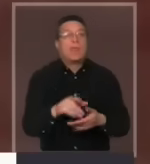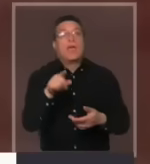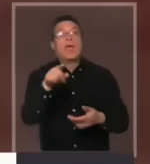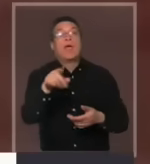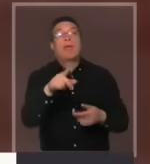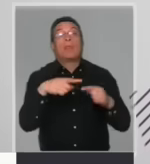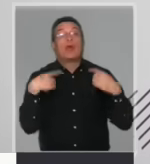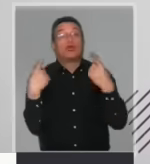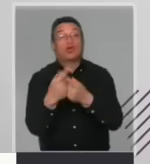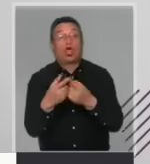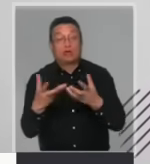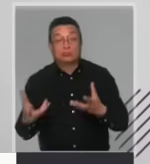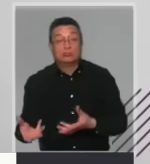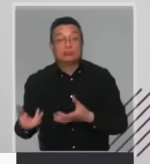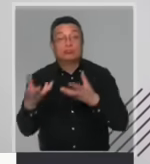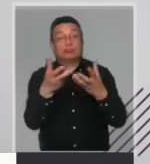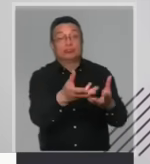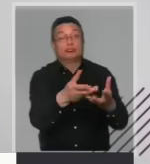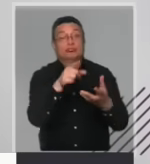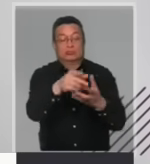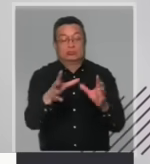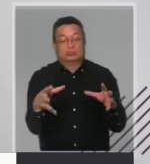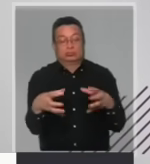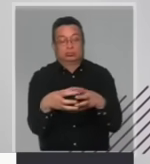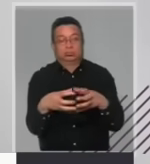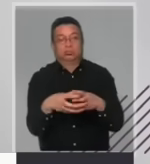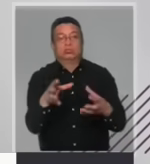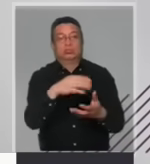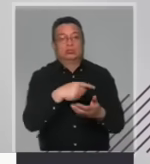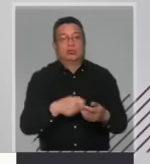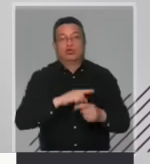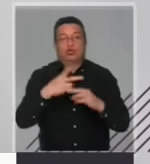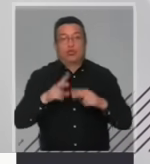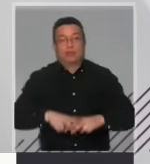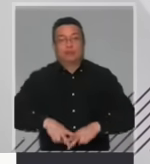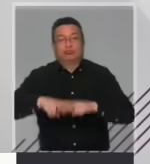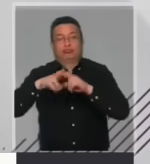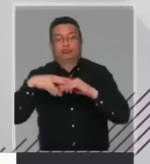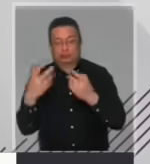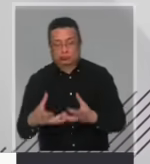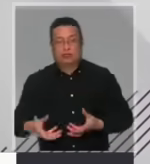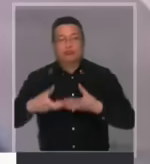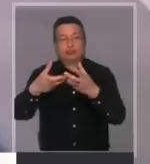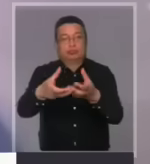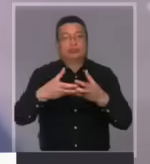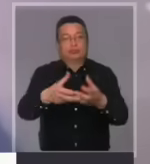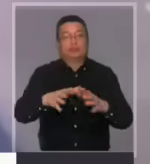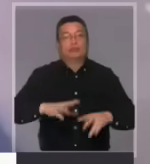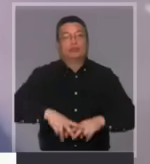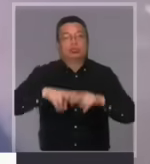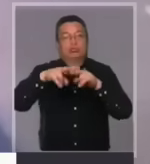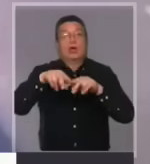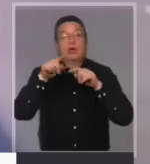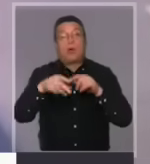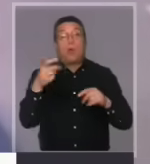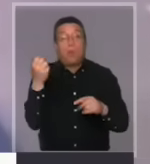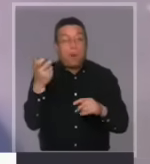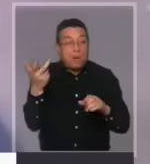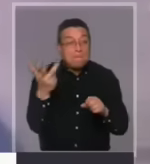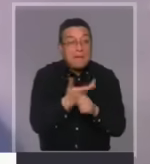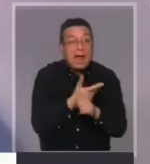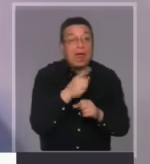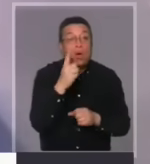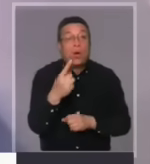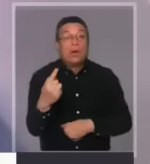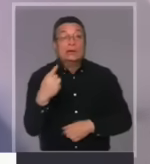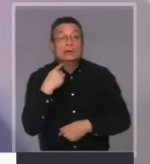que se vendía era para la organización. Todo lo que se realizaba era para la organización. Si había alguna anomalía o había alguien